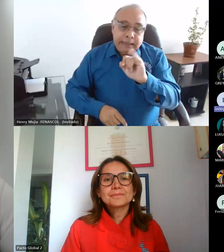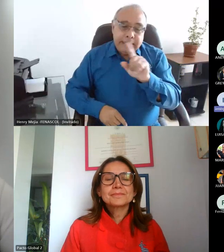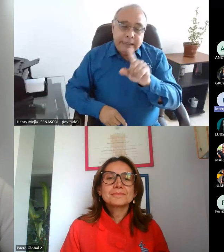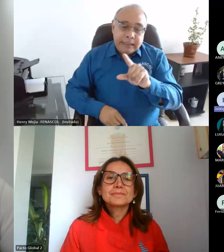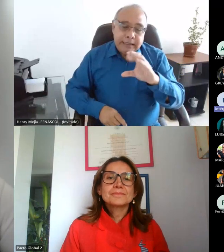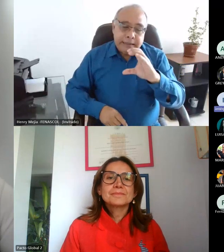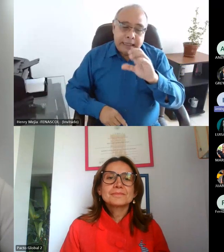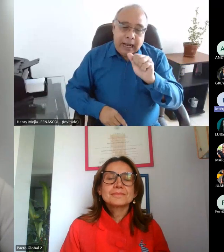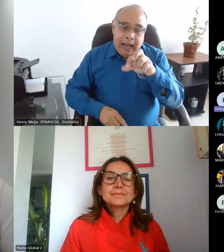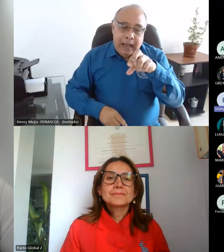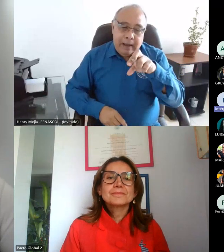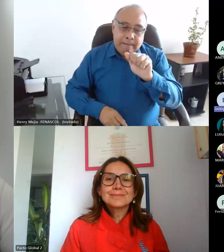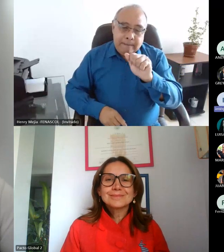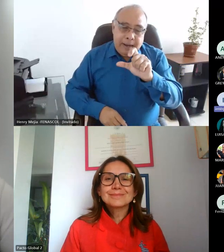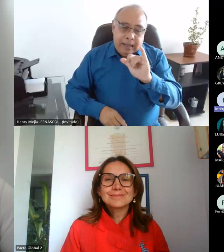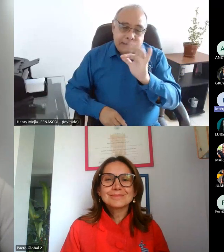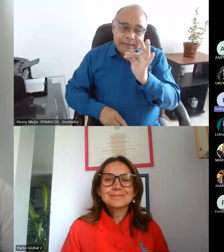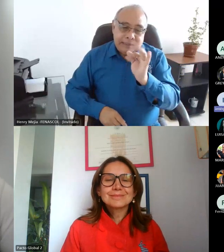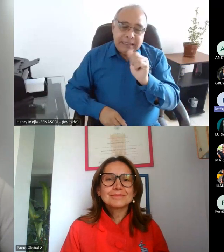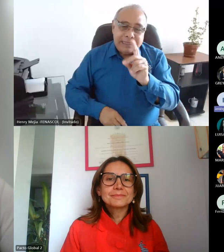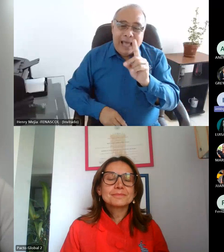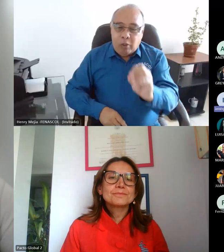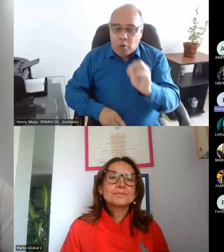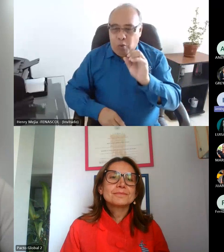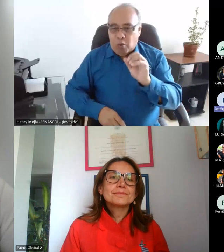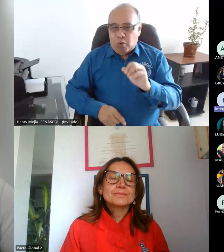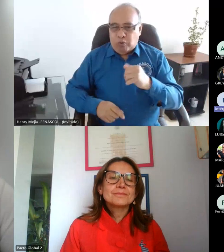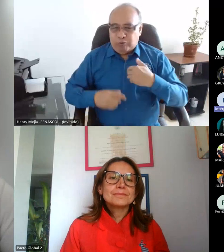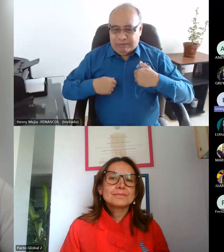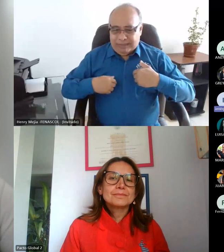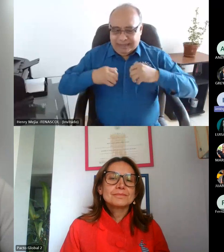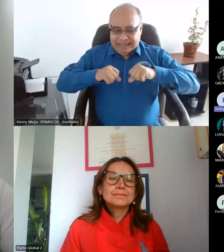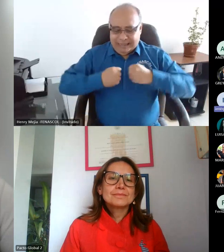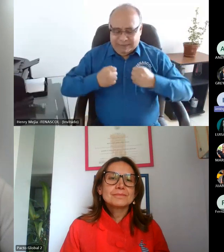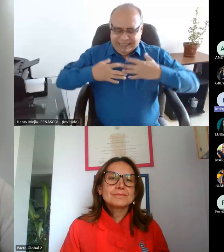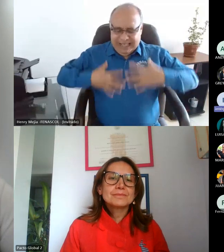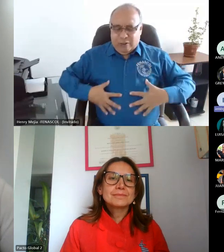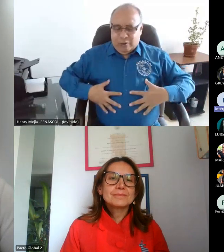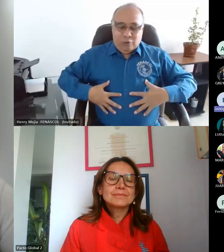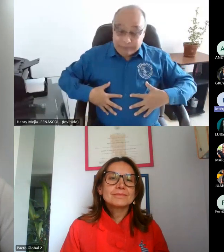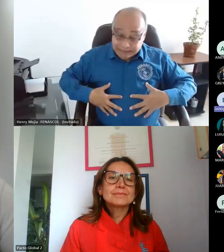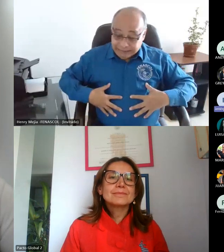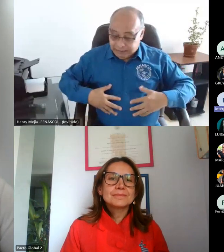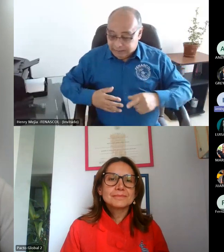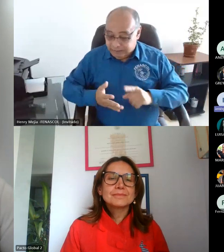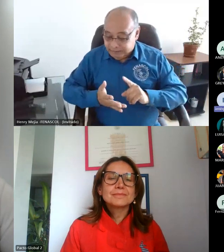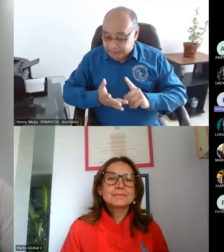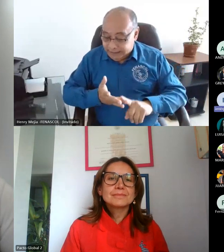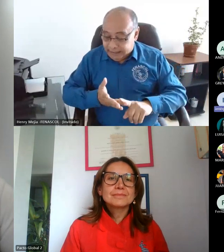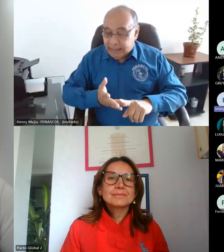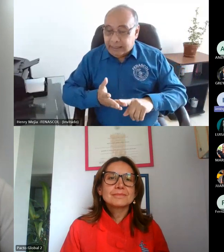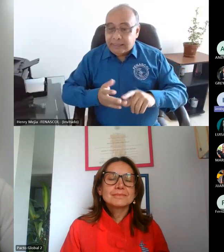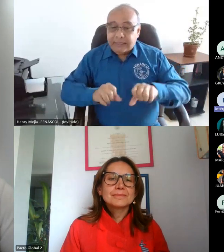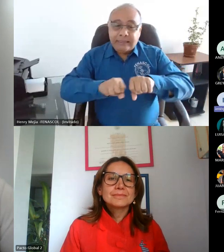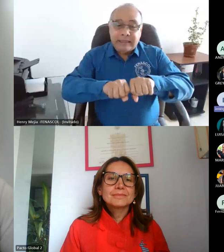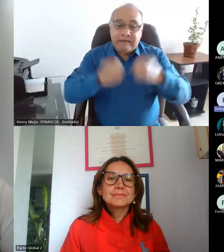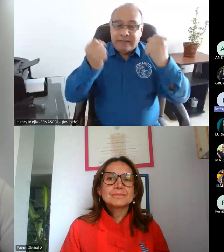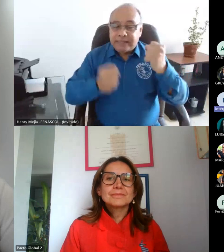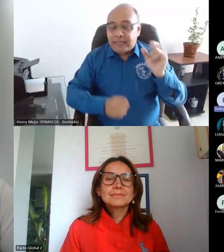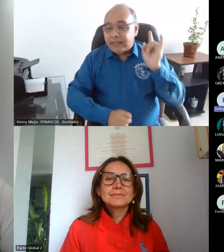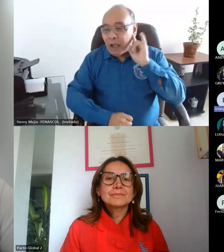ejercicio y hay varias personas eh que ya reconocen como los términos adecuados no obstante nos siguen diciendo por